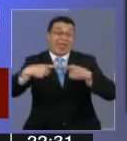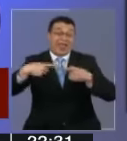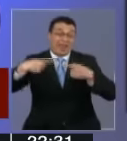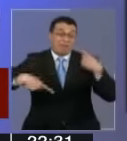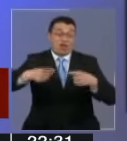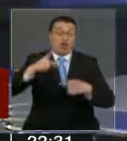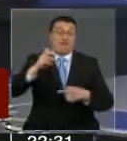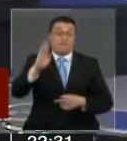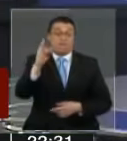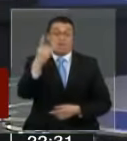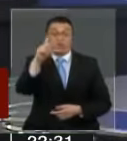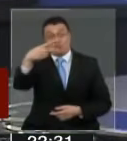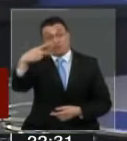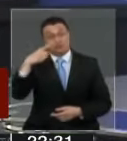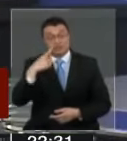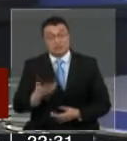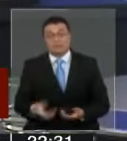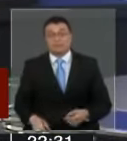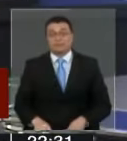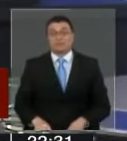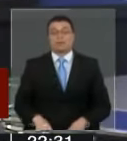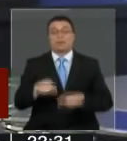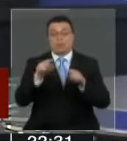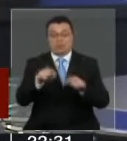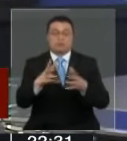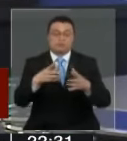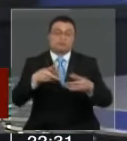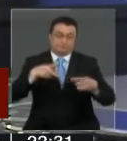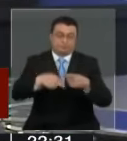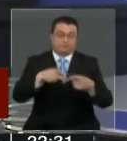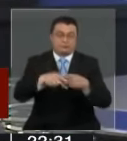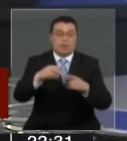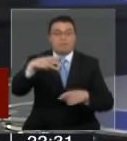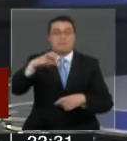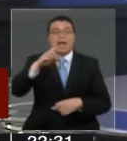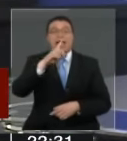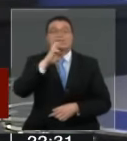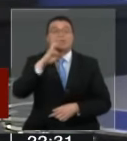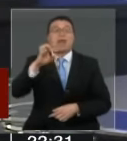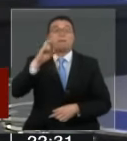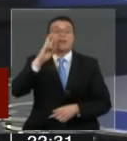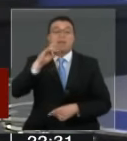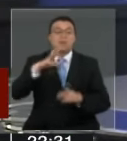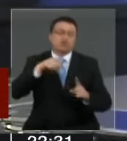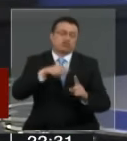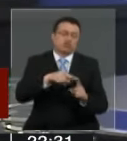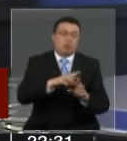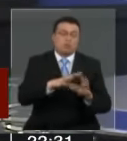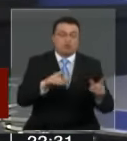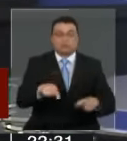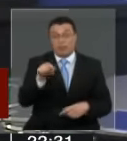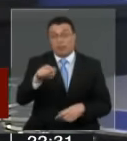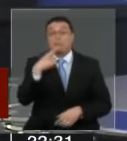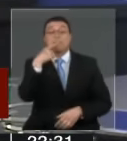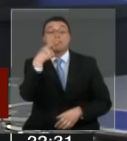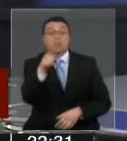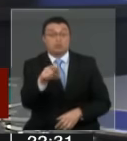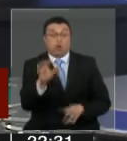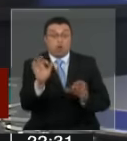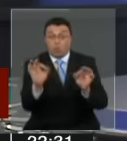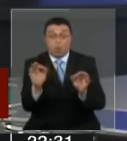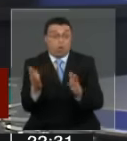que hay una pregunta sobre la estrategia de desarrollo del país y su limitación a las materias primas. Eso sí creo que es una cuestión abierta. Pero yo creo que la pregunta sigue vigente, ¿no?